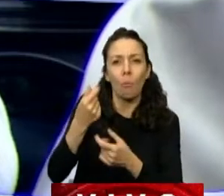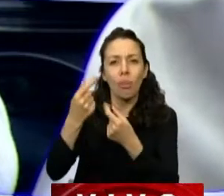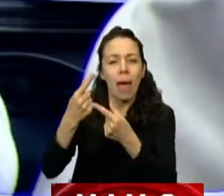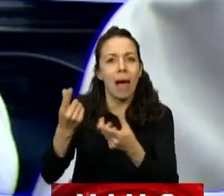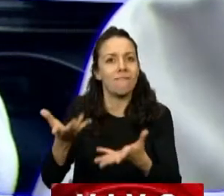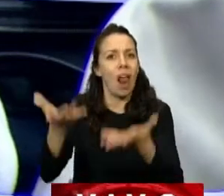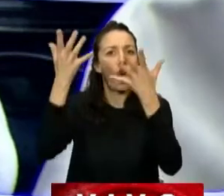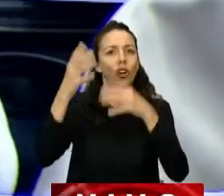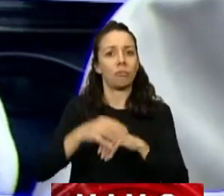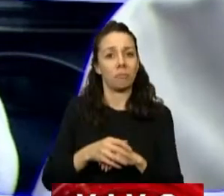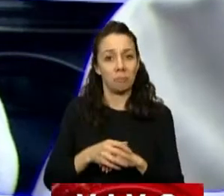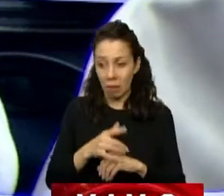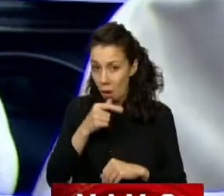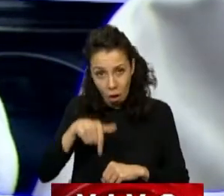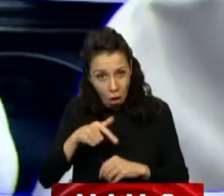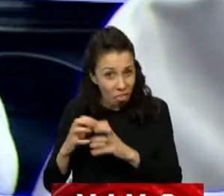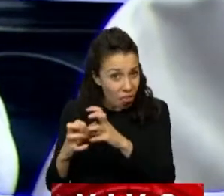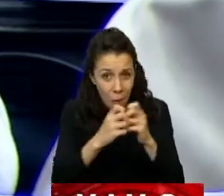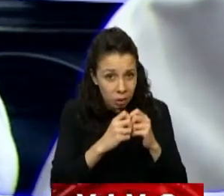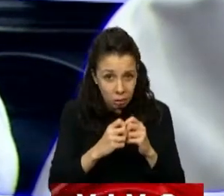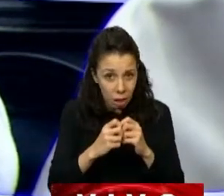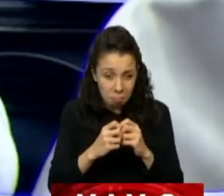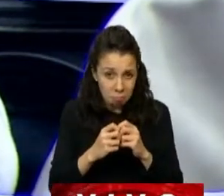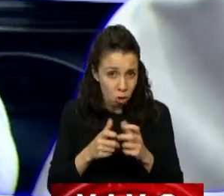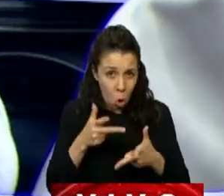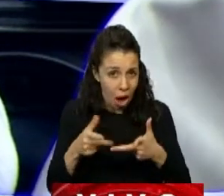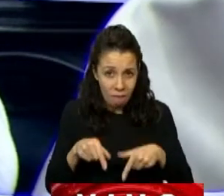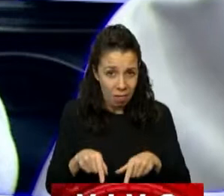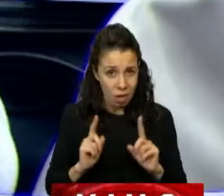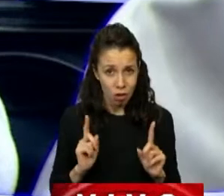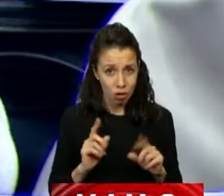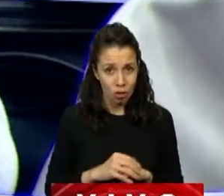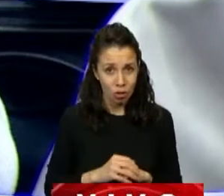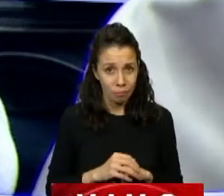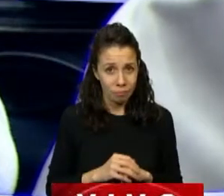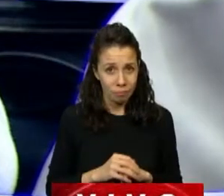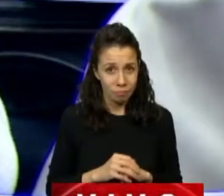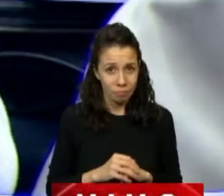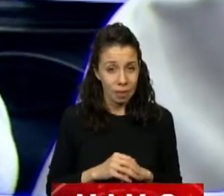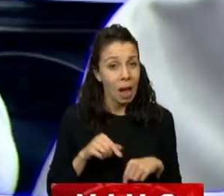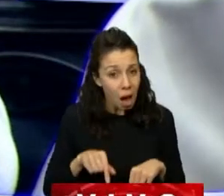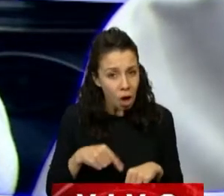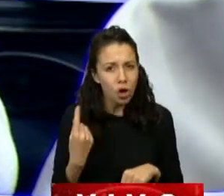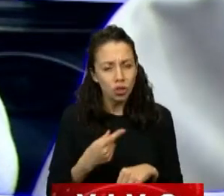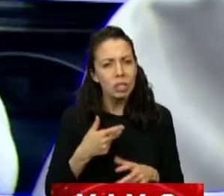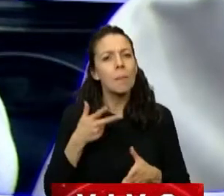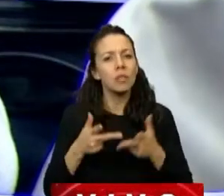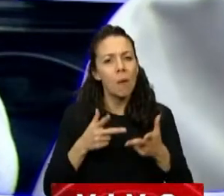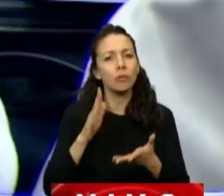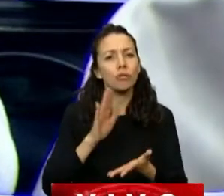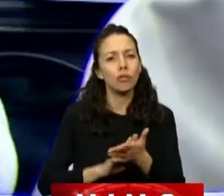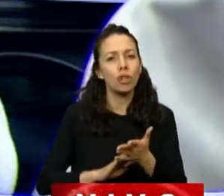No estamos hablando de esto. De lo que estamos hablando es de prorrogar por 50 años,